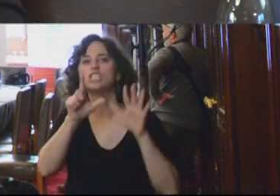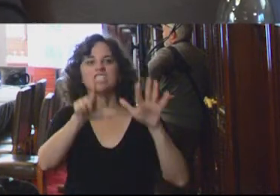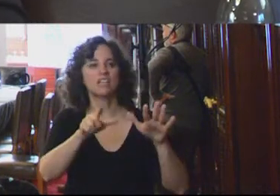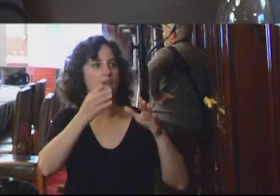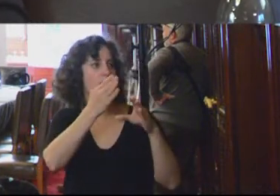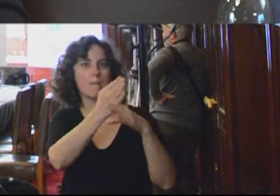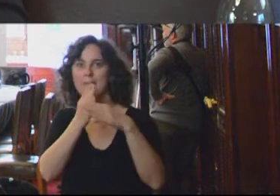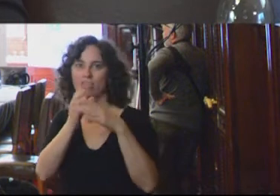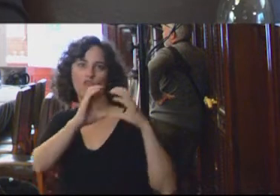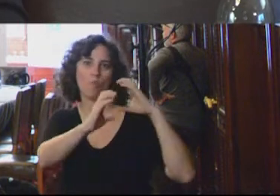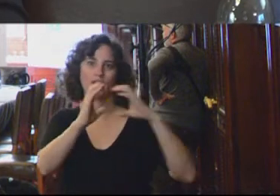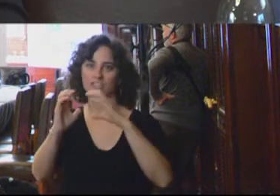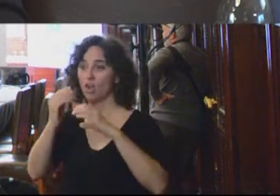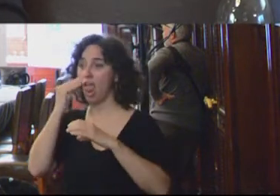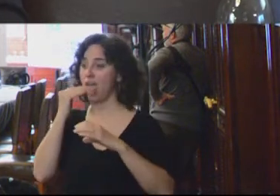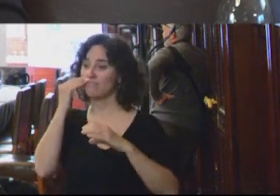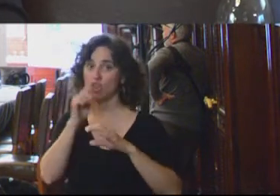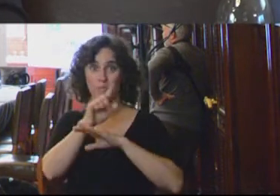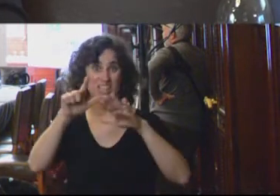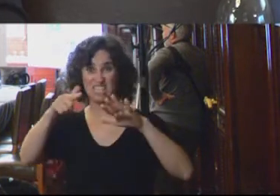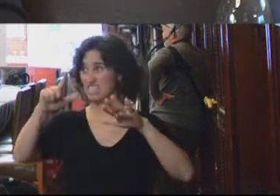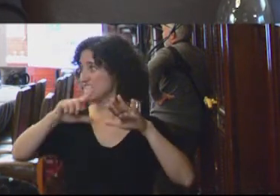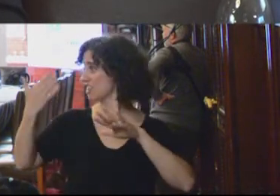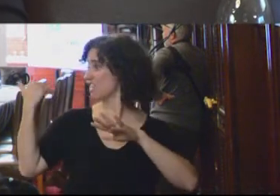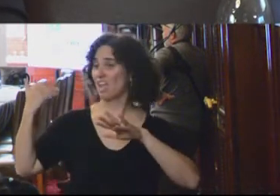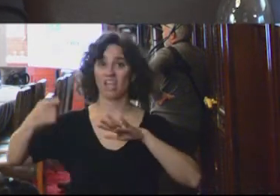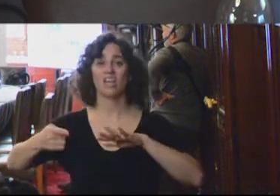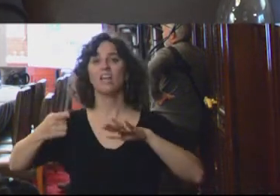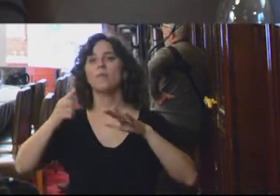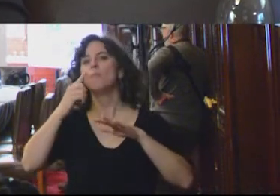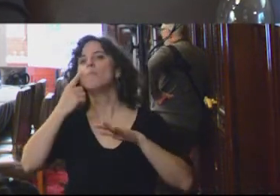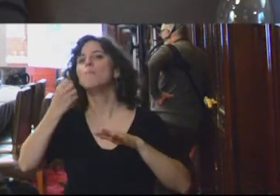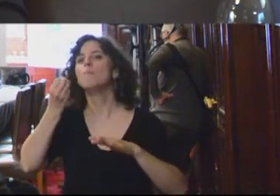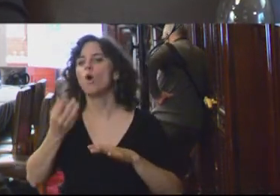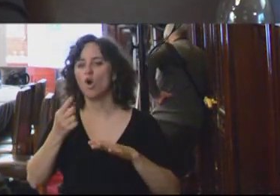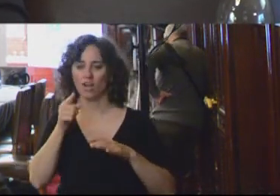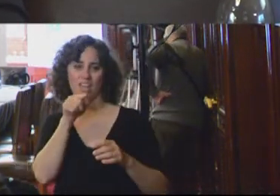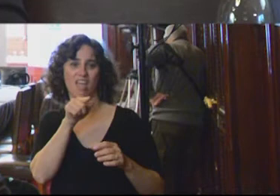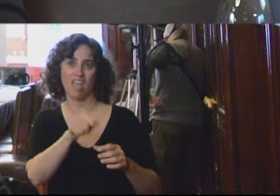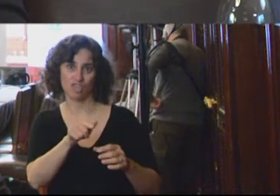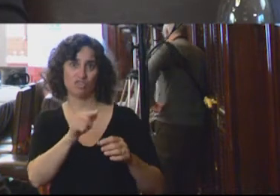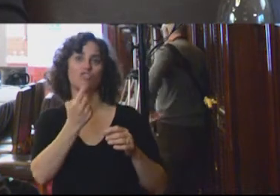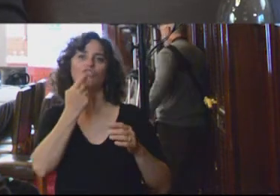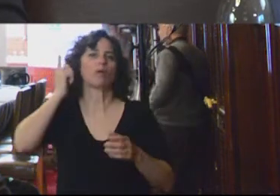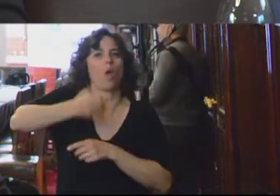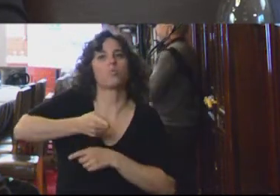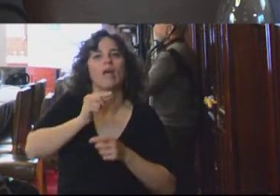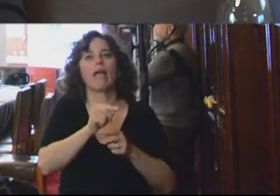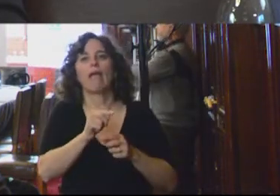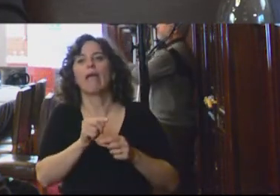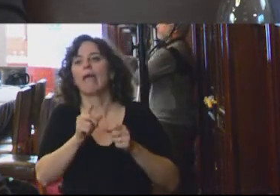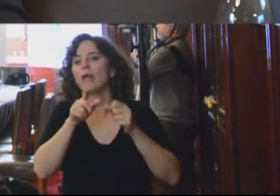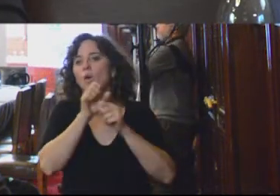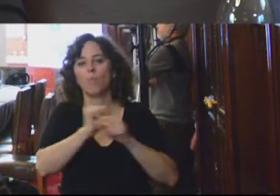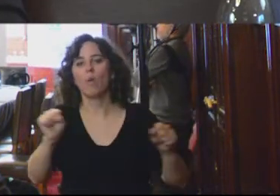de comunicación en abril del 2017 por omitir deliberada y recurrentemente la difusión de